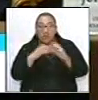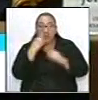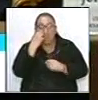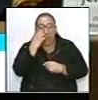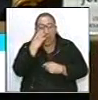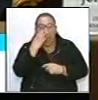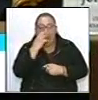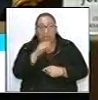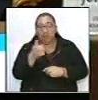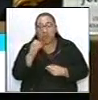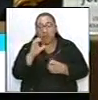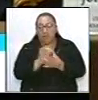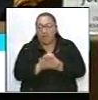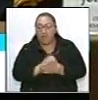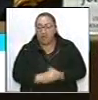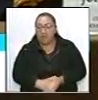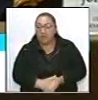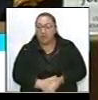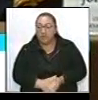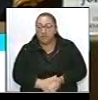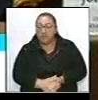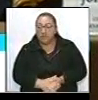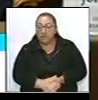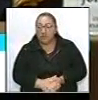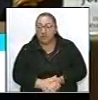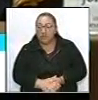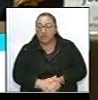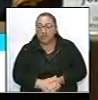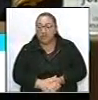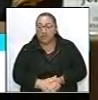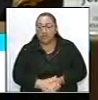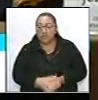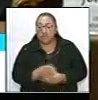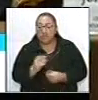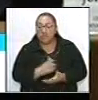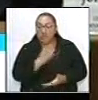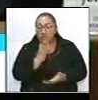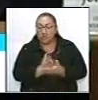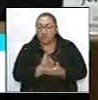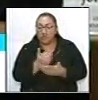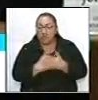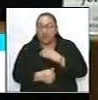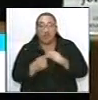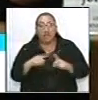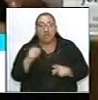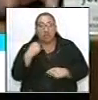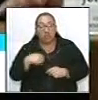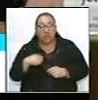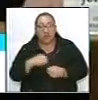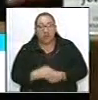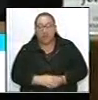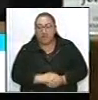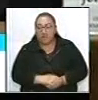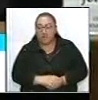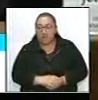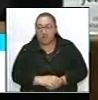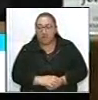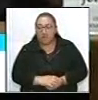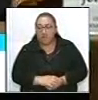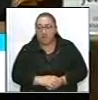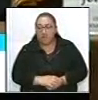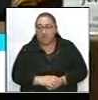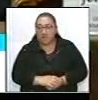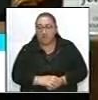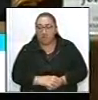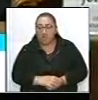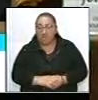demás compañeros, hay tantas problemáticas en diferentes municipalidades que pasan todos los